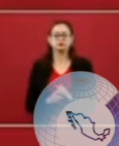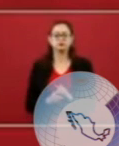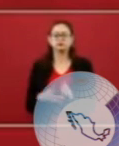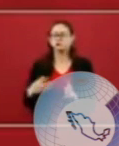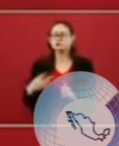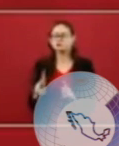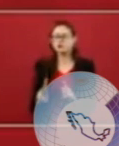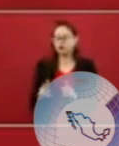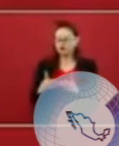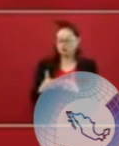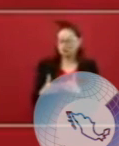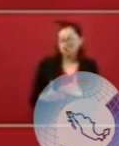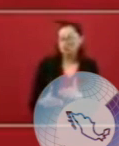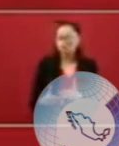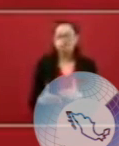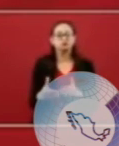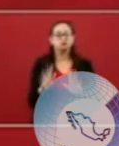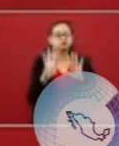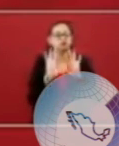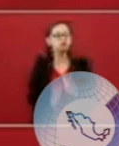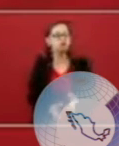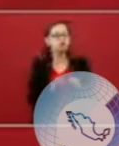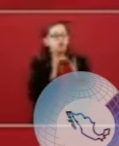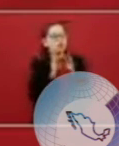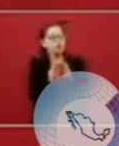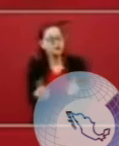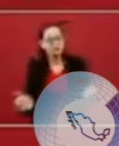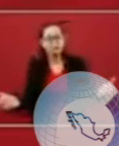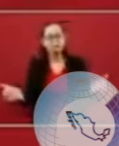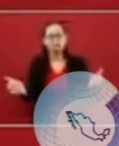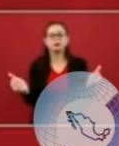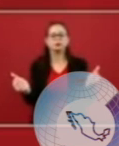se resolvió este